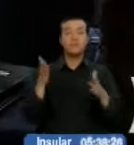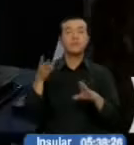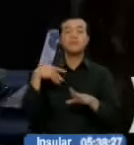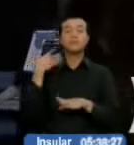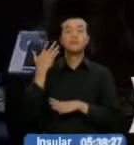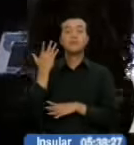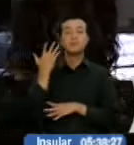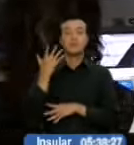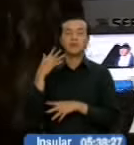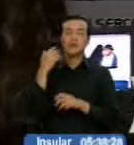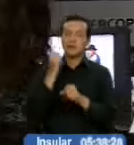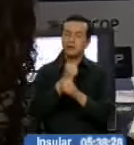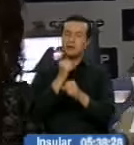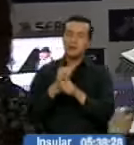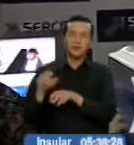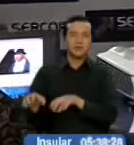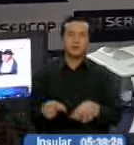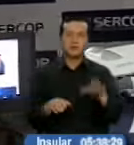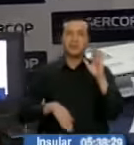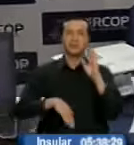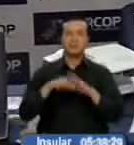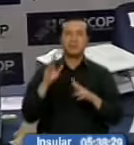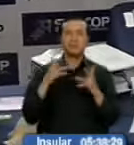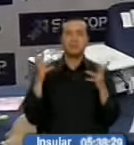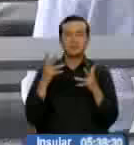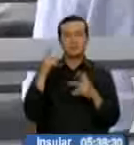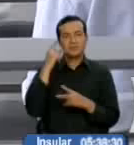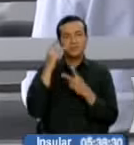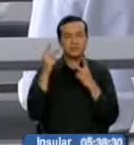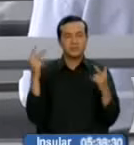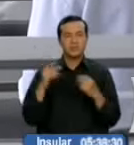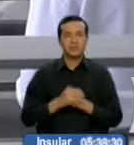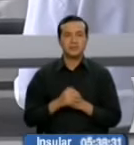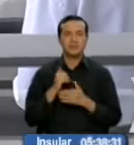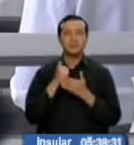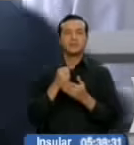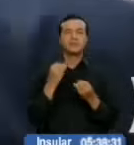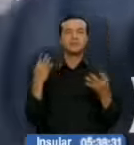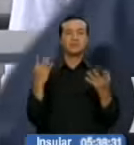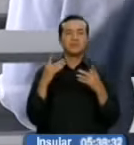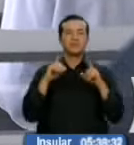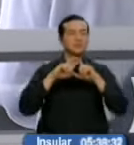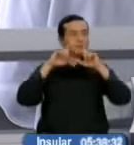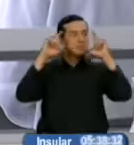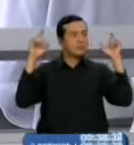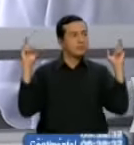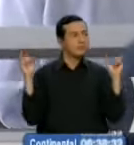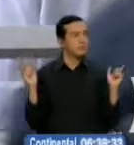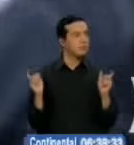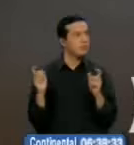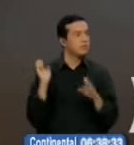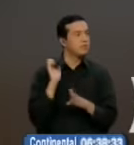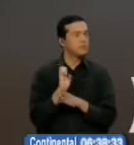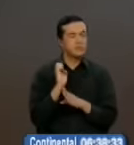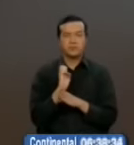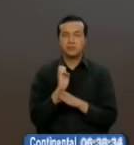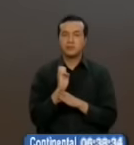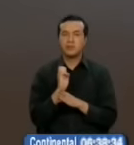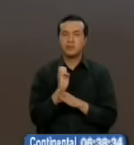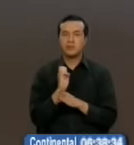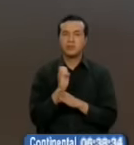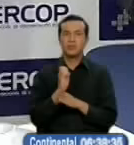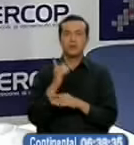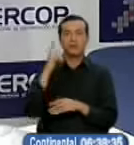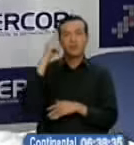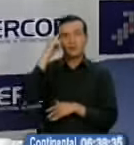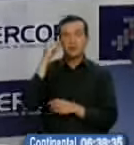el trabajo coordinado en la generación de plataformas virtuales que beneficien a pequeños y medianos empresarios ecuatorianos que son proveedores del